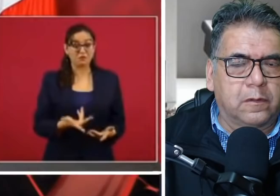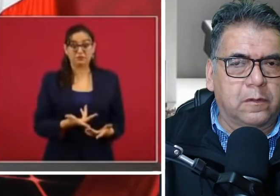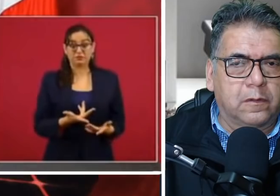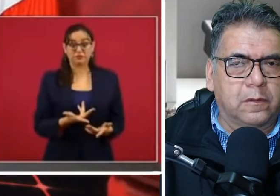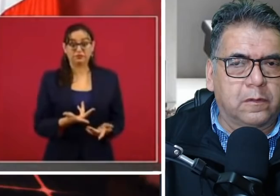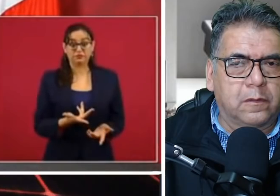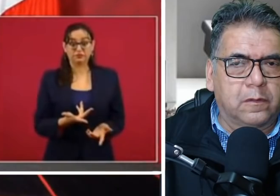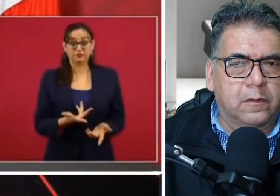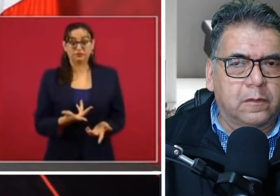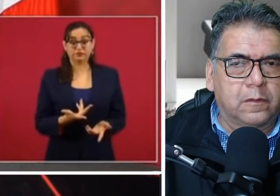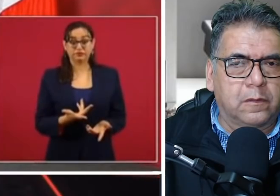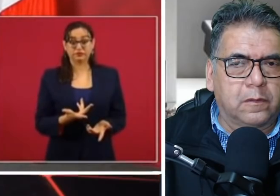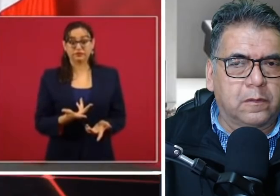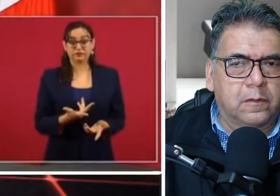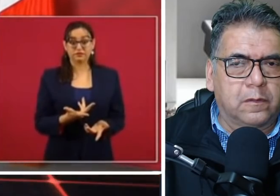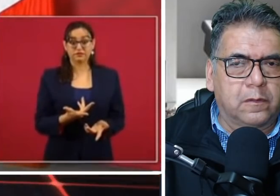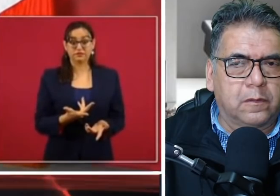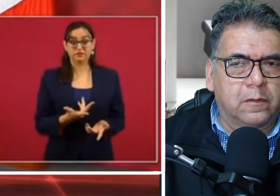de los